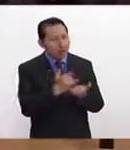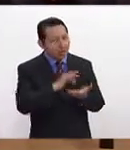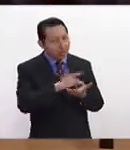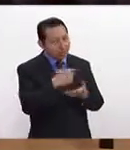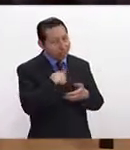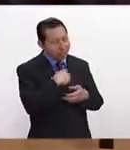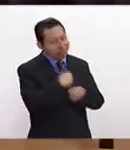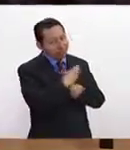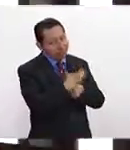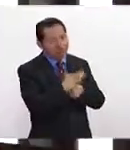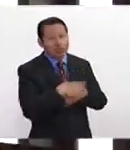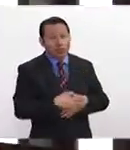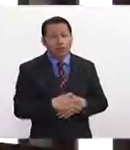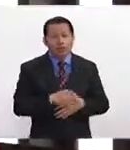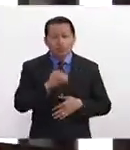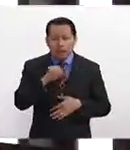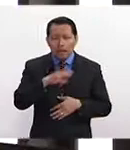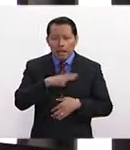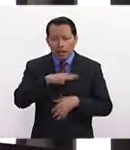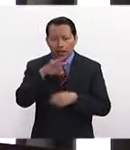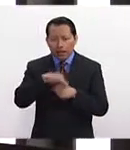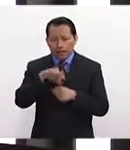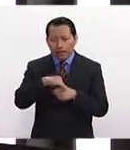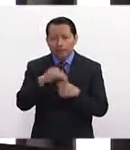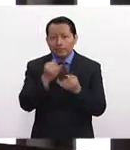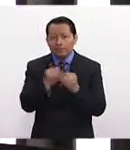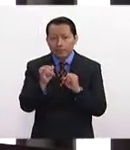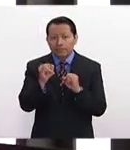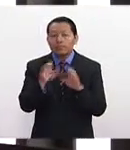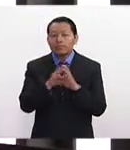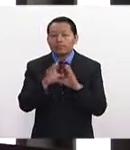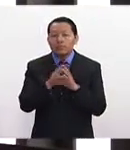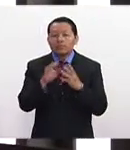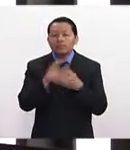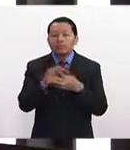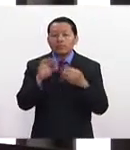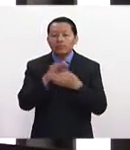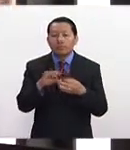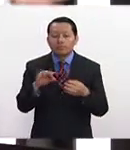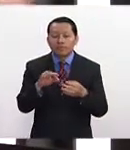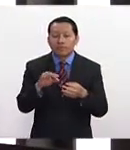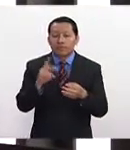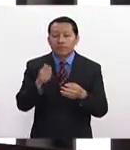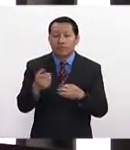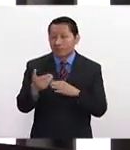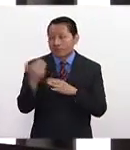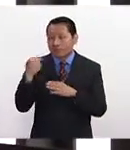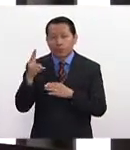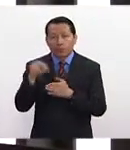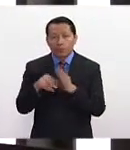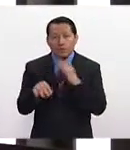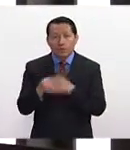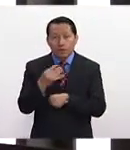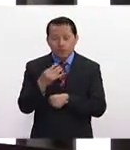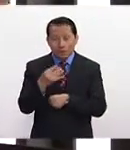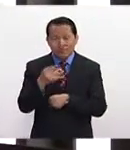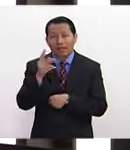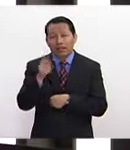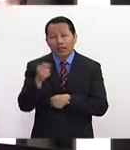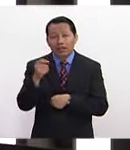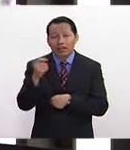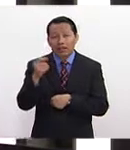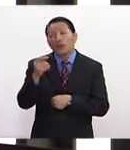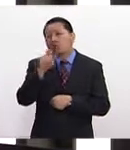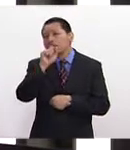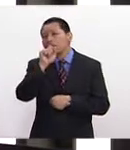sí, ha generado mucha expectativa este referéndum independentista. Hay que mencionar que desde el 2014, cuando fue,